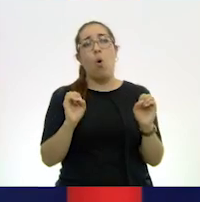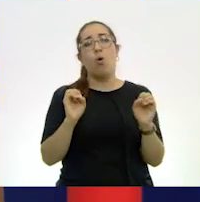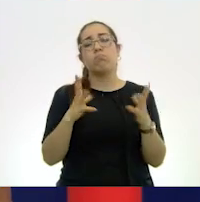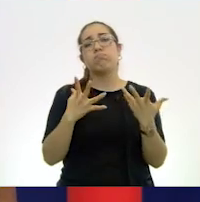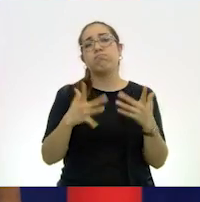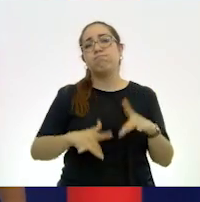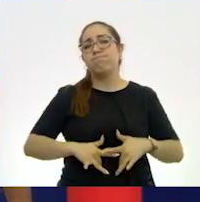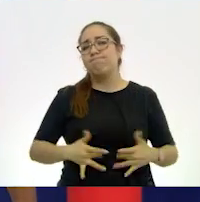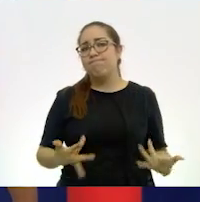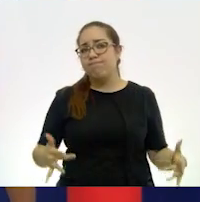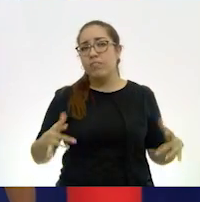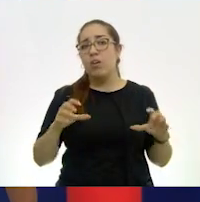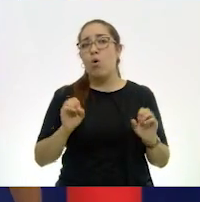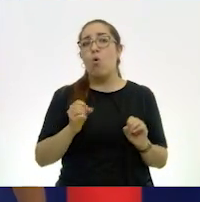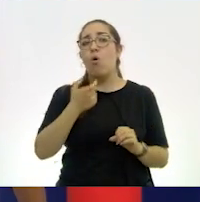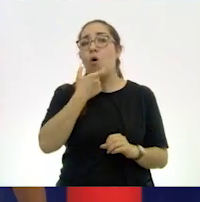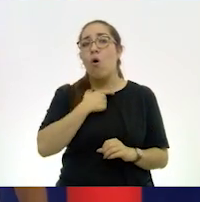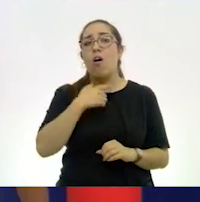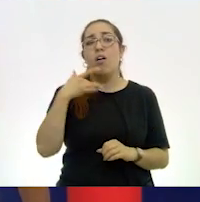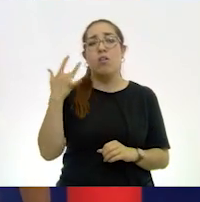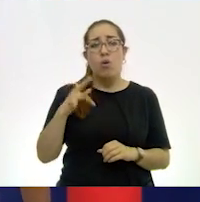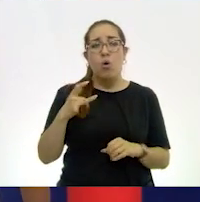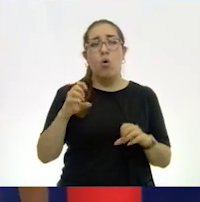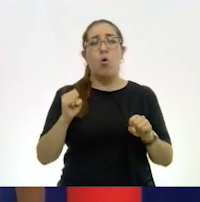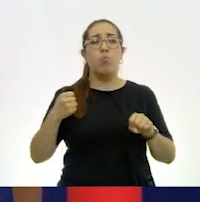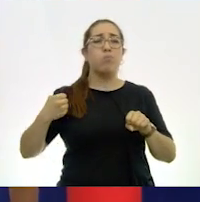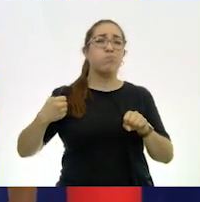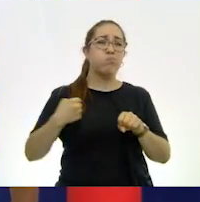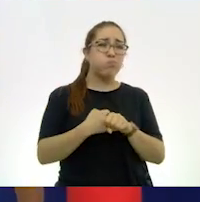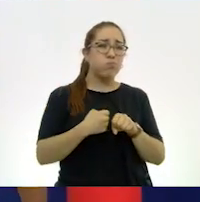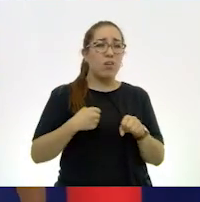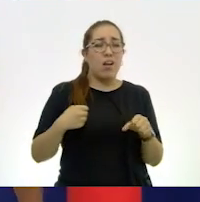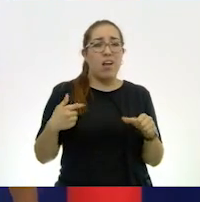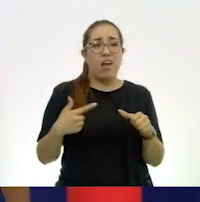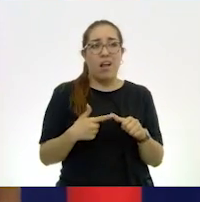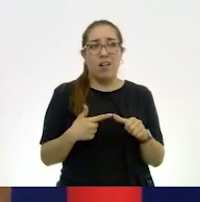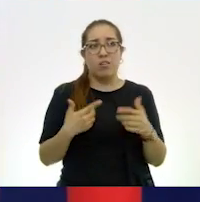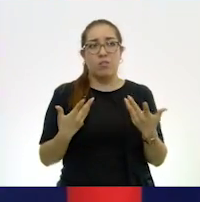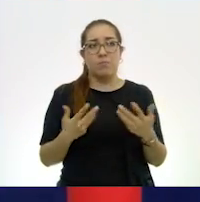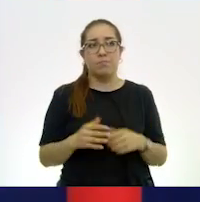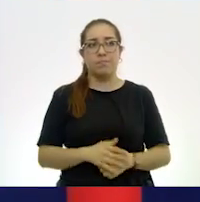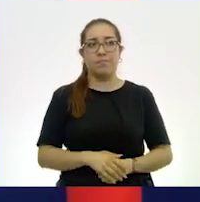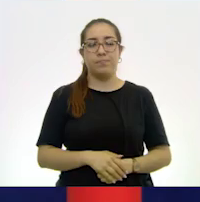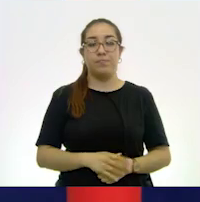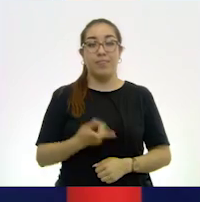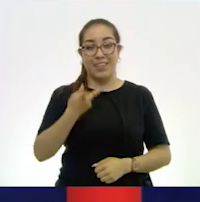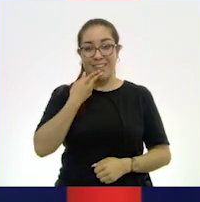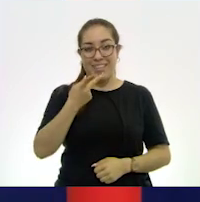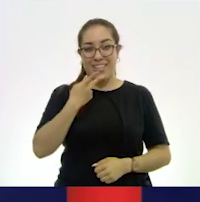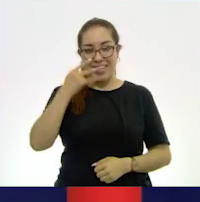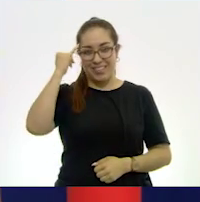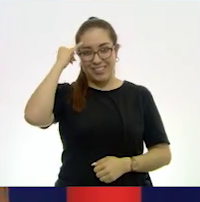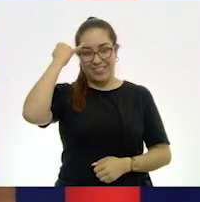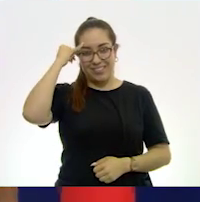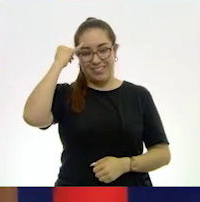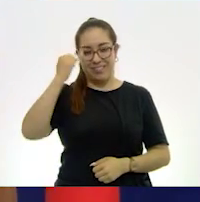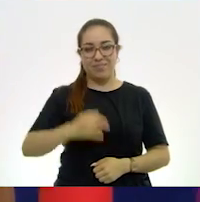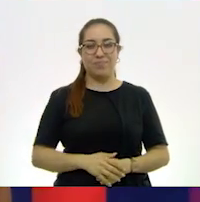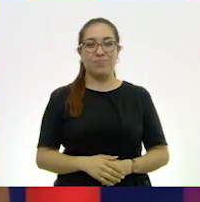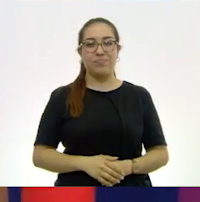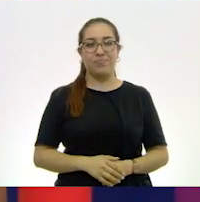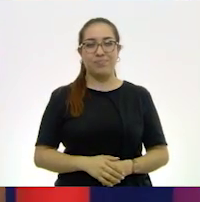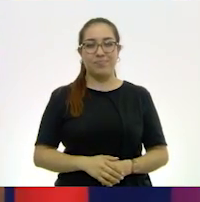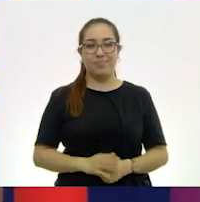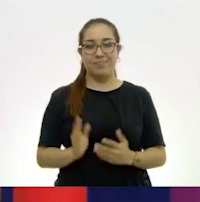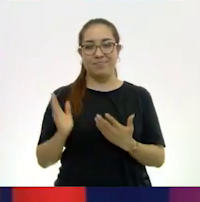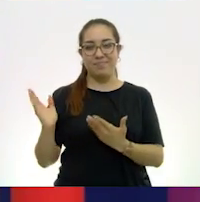de garganta, golpes. Menajo. Menajo tzitri, geje